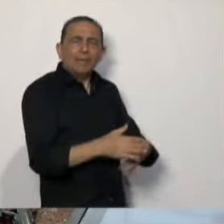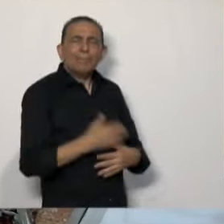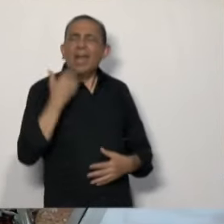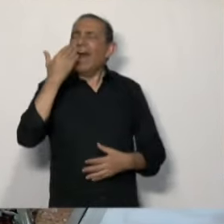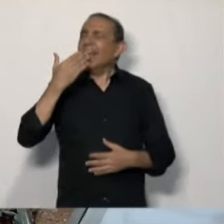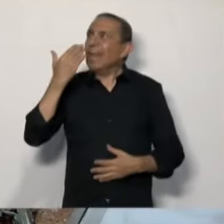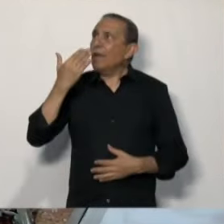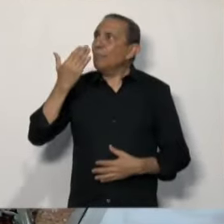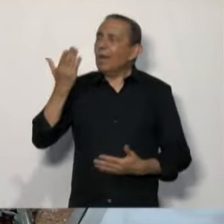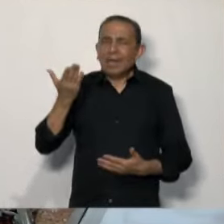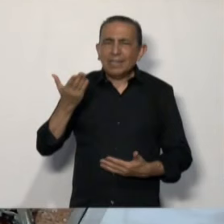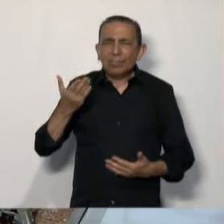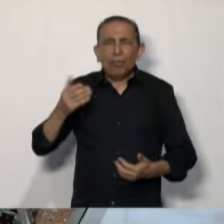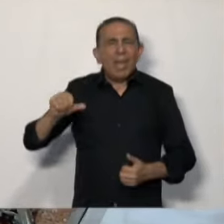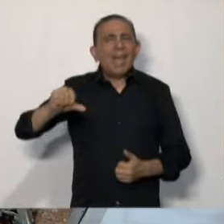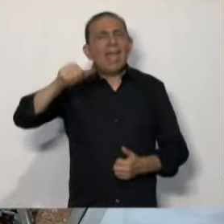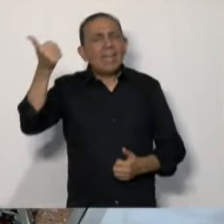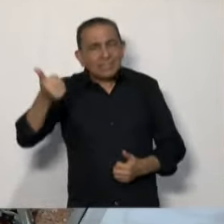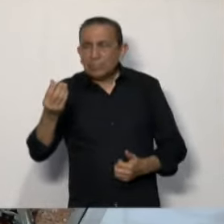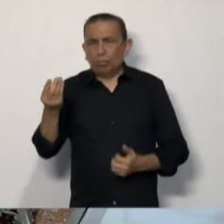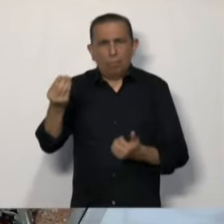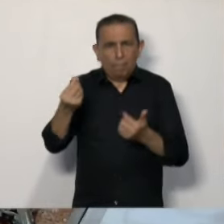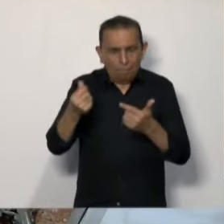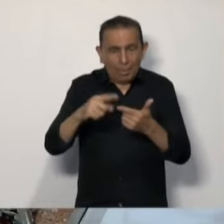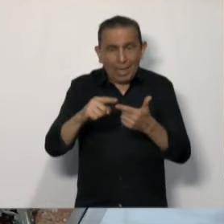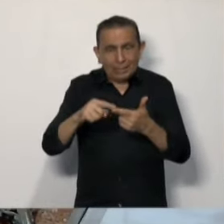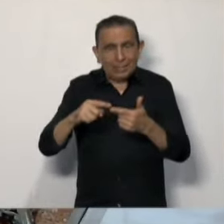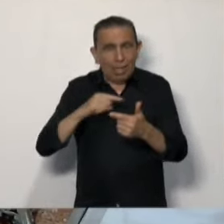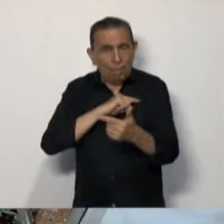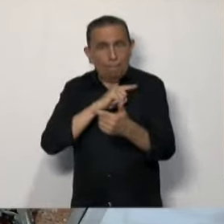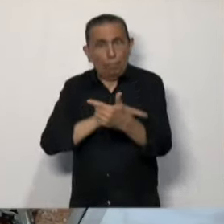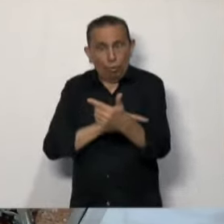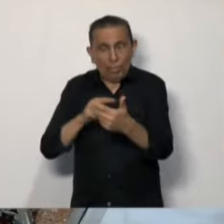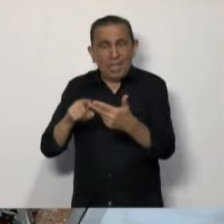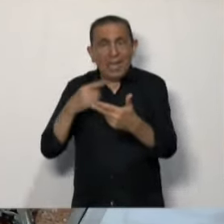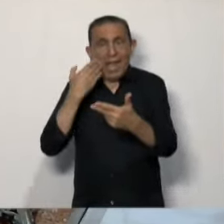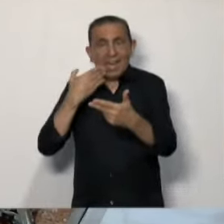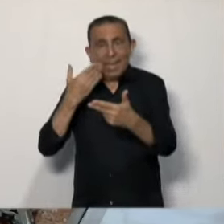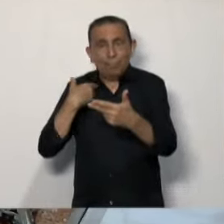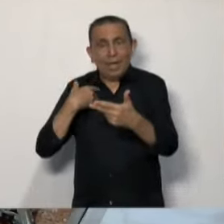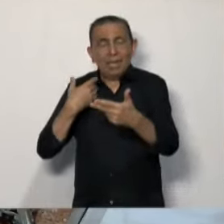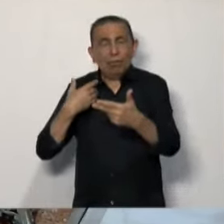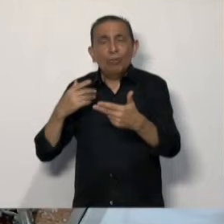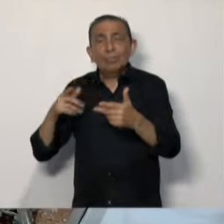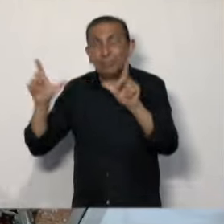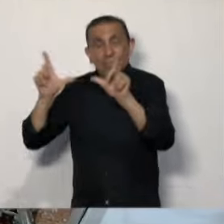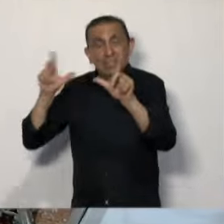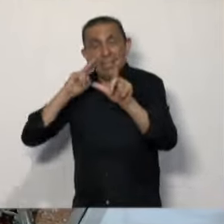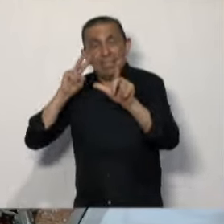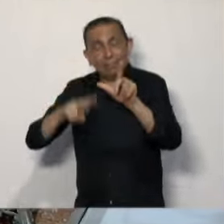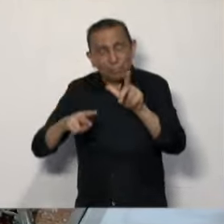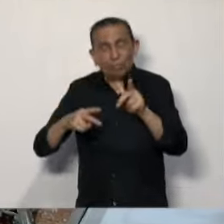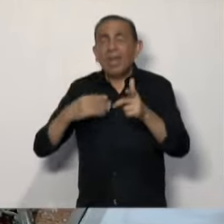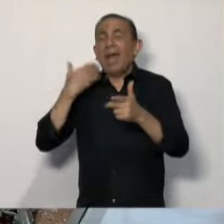sus éxitos, por el dinero, por el poder, alabarlo por el rating, o alabarlo porque todo le